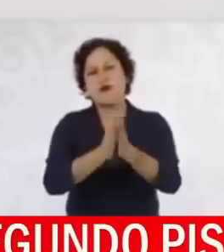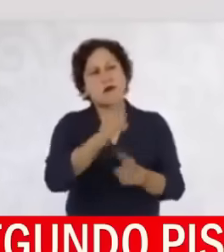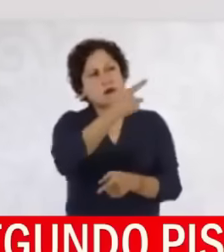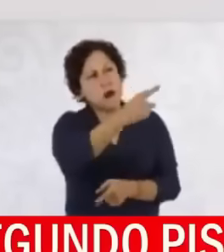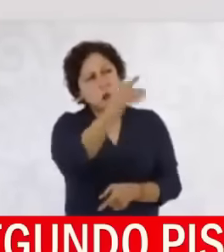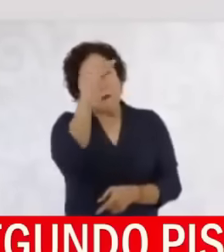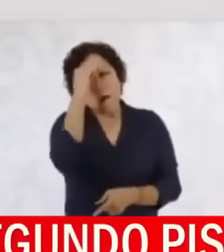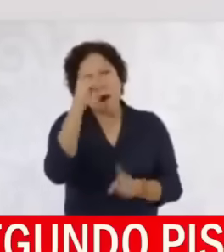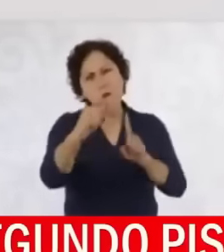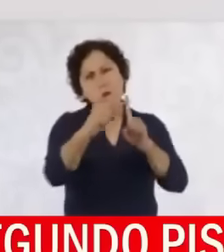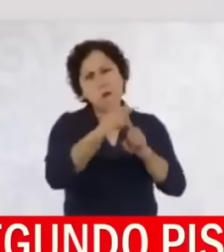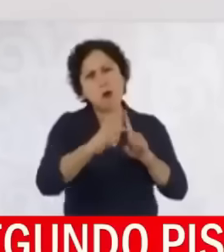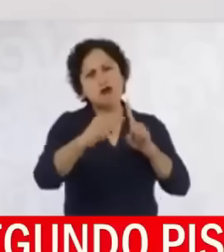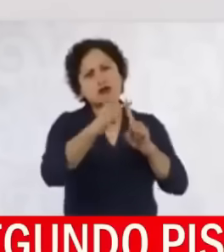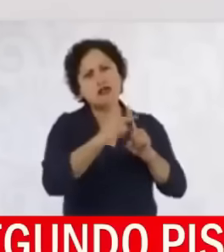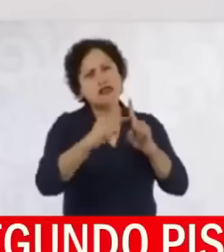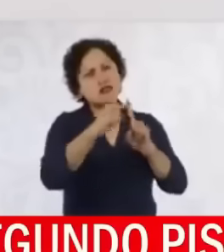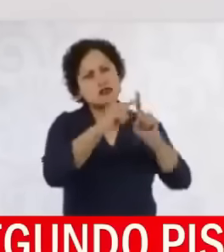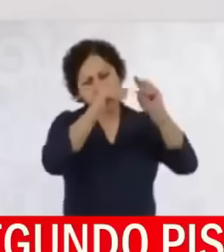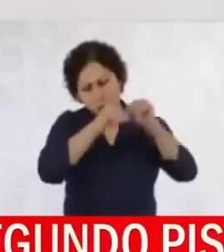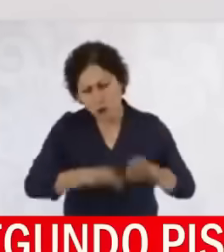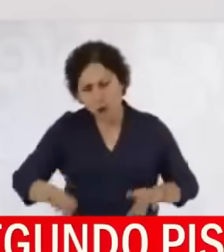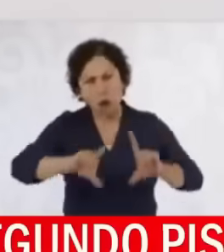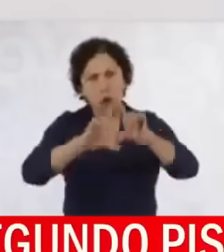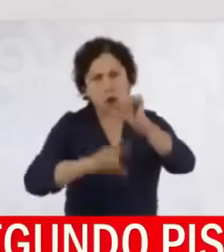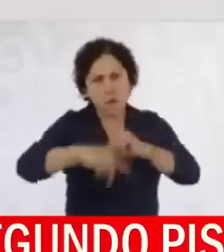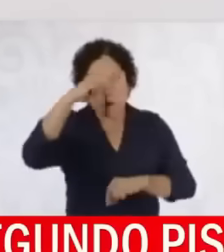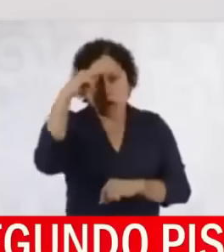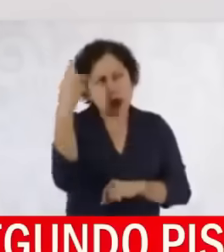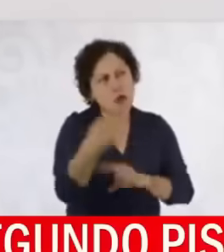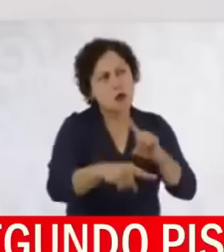positivos, su objetivo es que le vaya